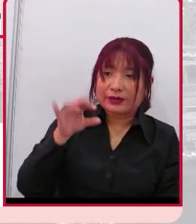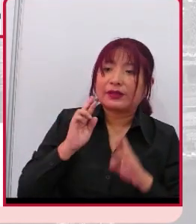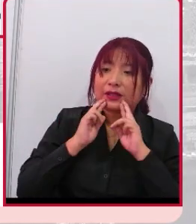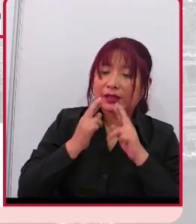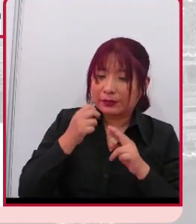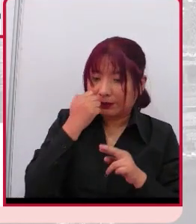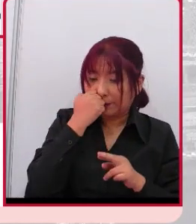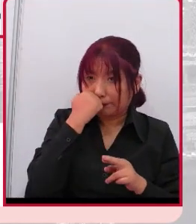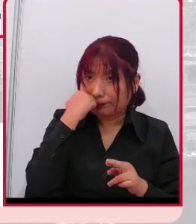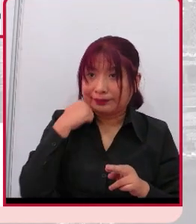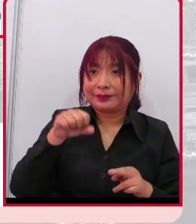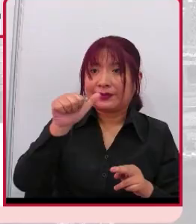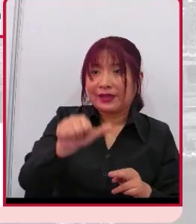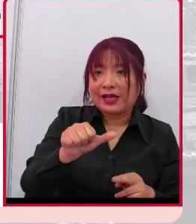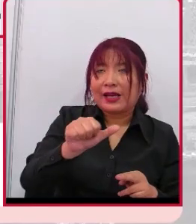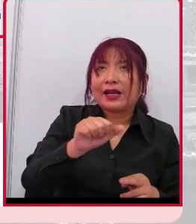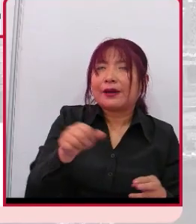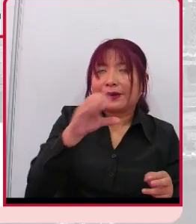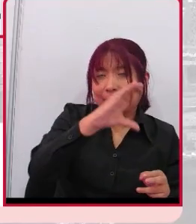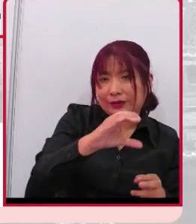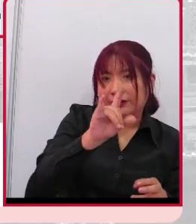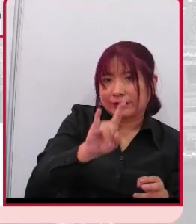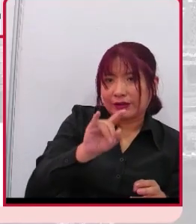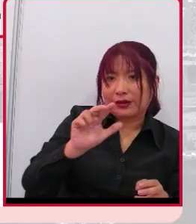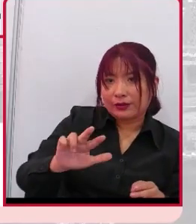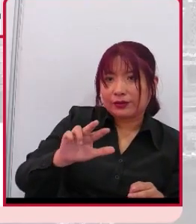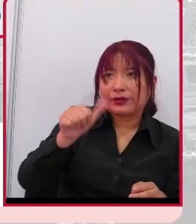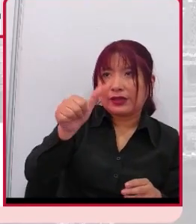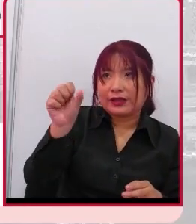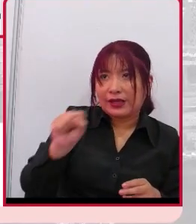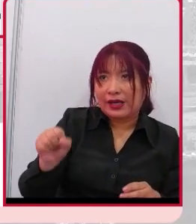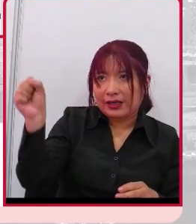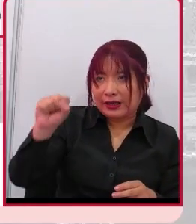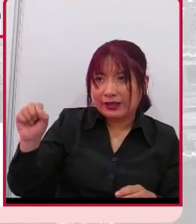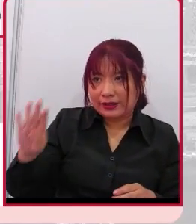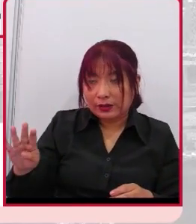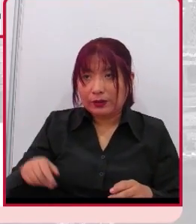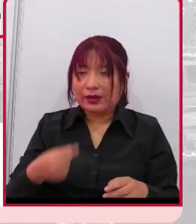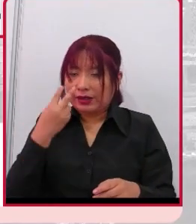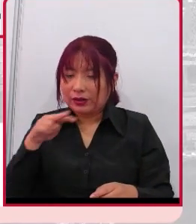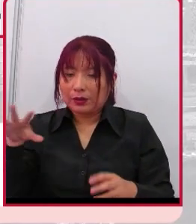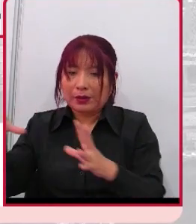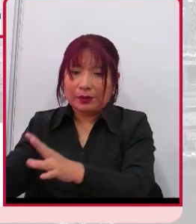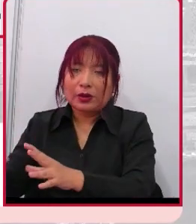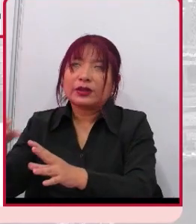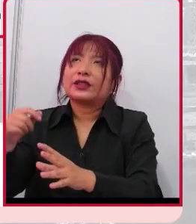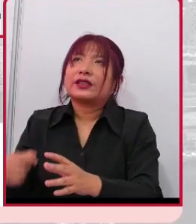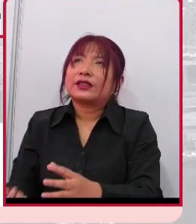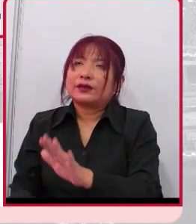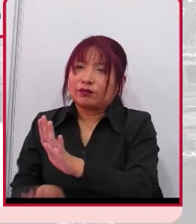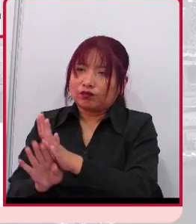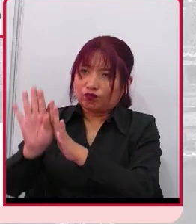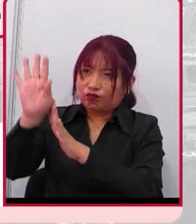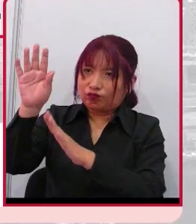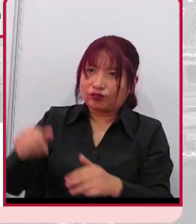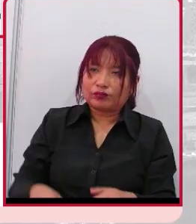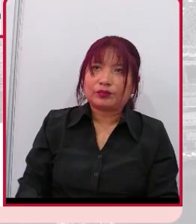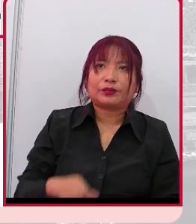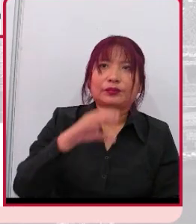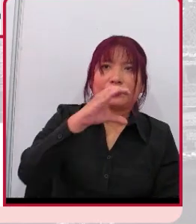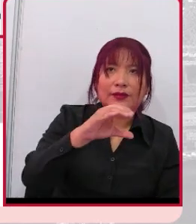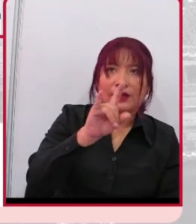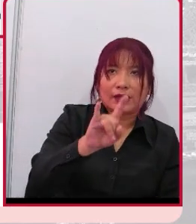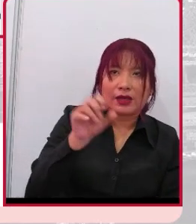de la energita, estos cobres secundarios, formados principalmente por cobalita y digenita, iban en aumento. En el